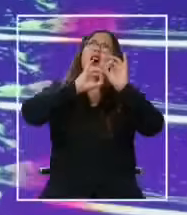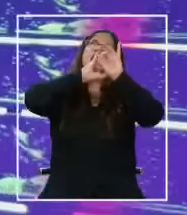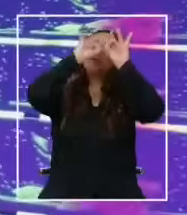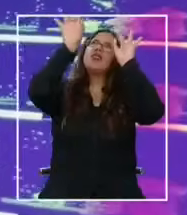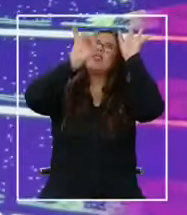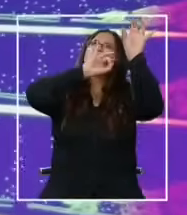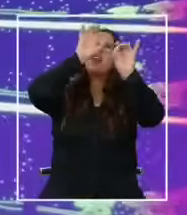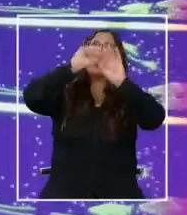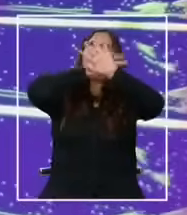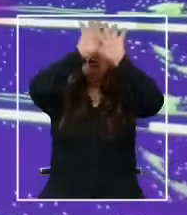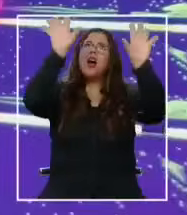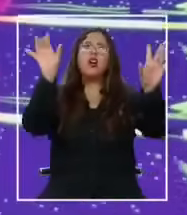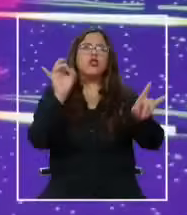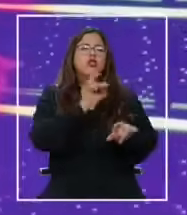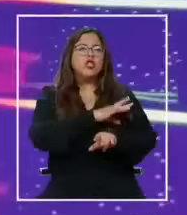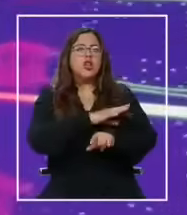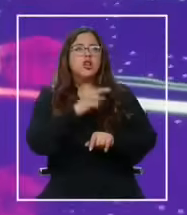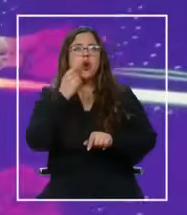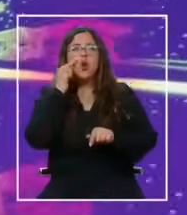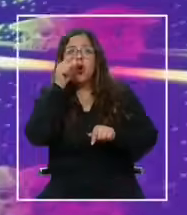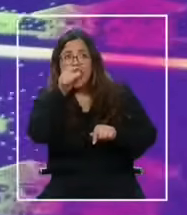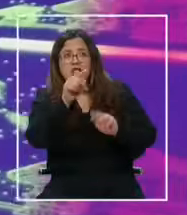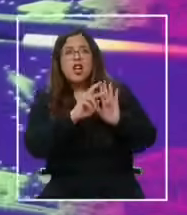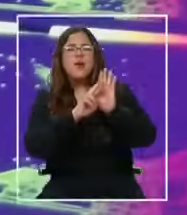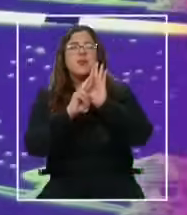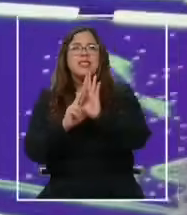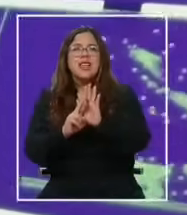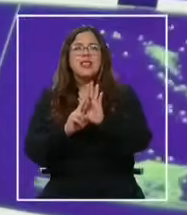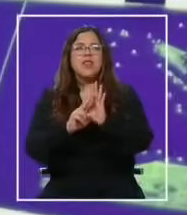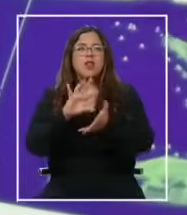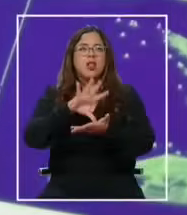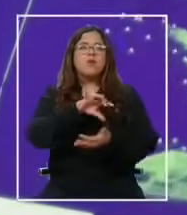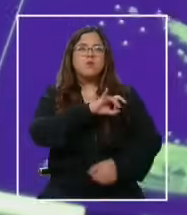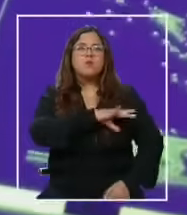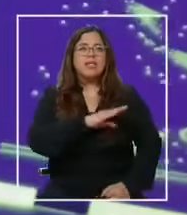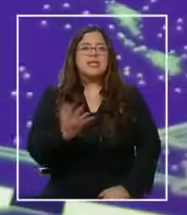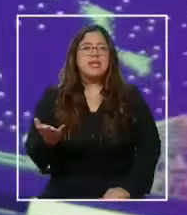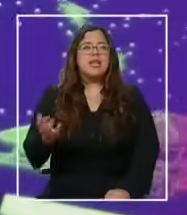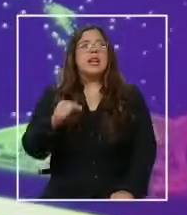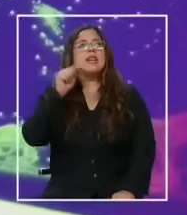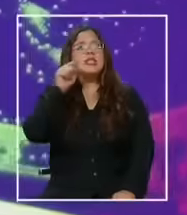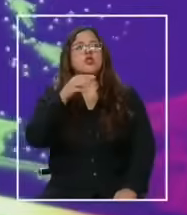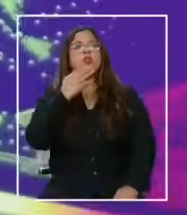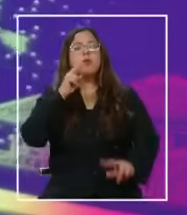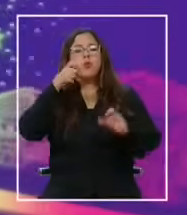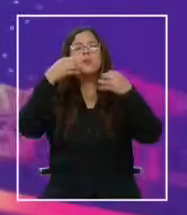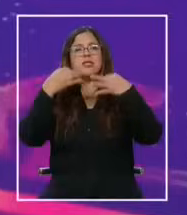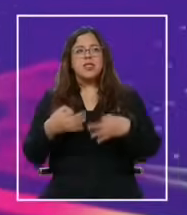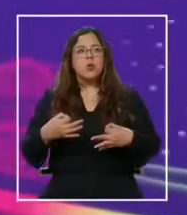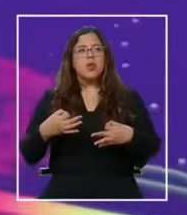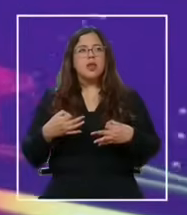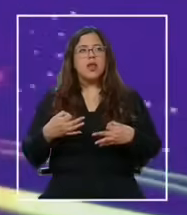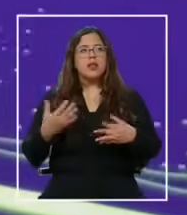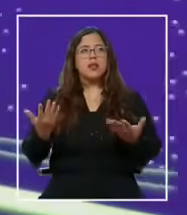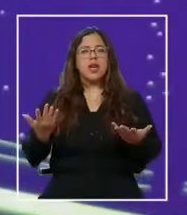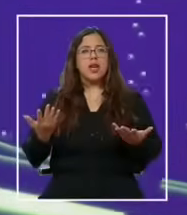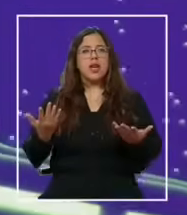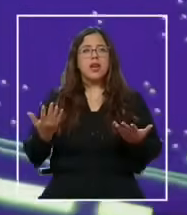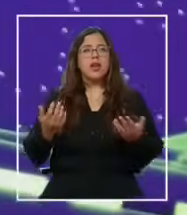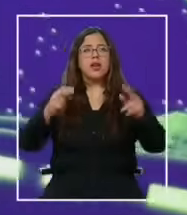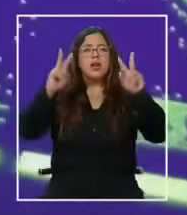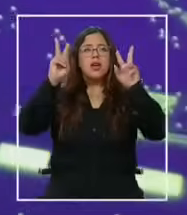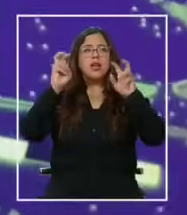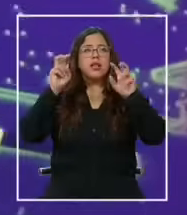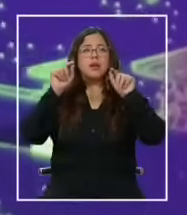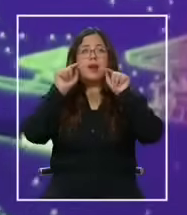eligió algo que sea bien representativo de de chile y es una medida de seguridad porque la parte arcoris